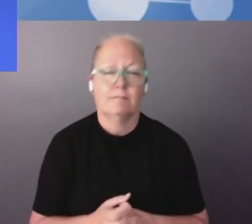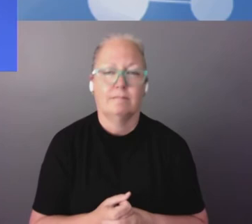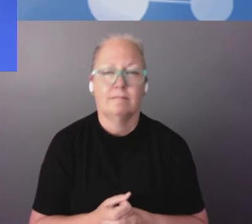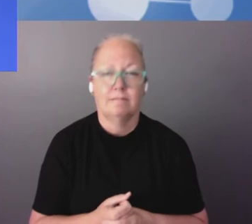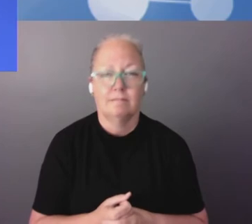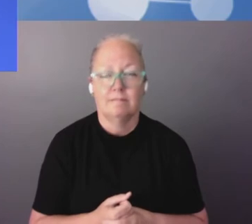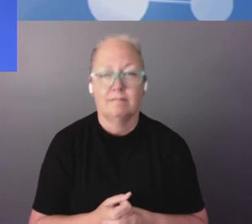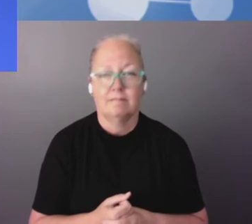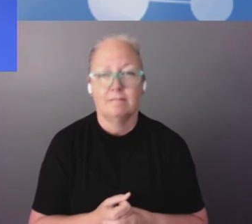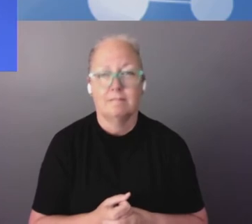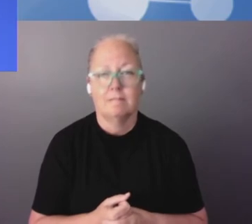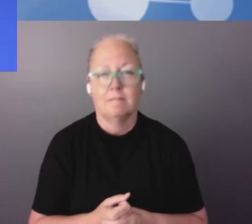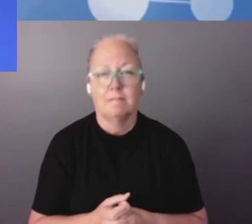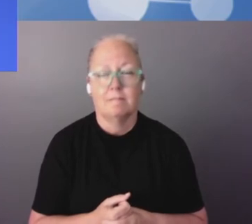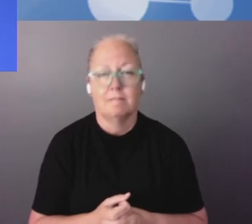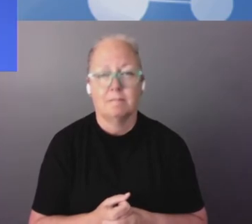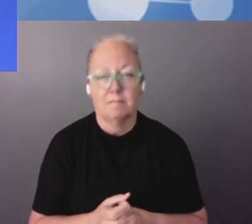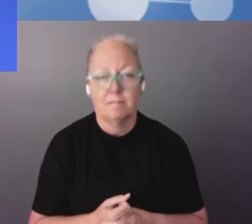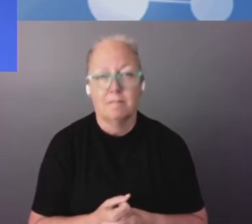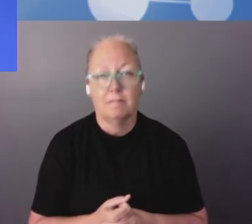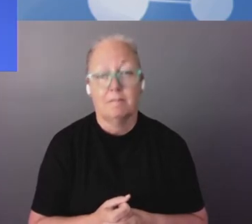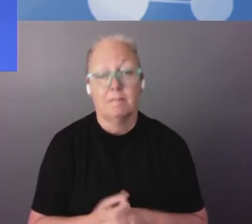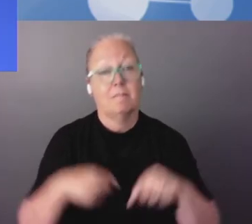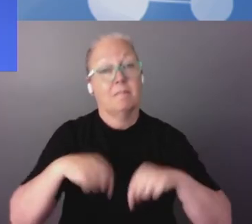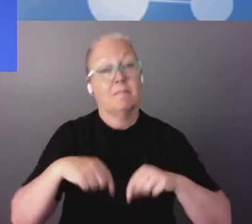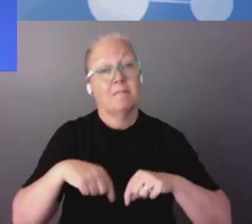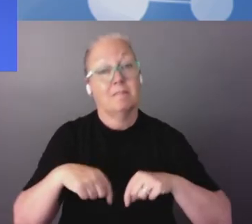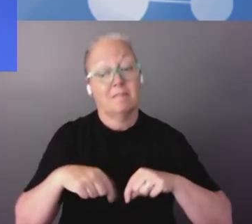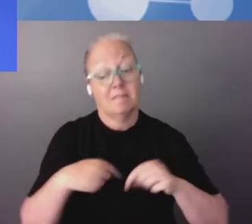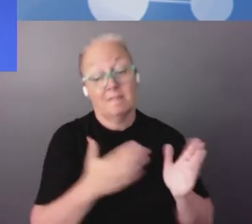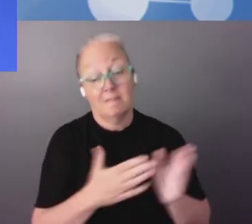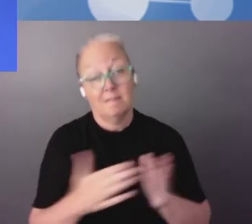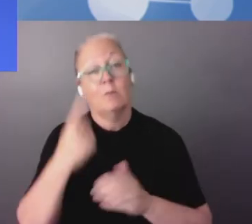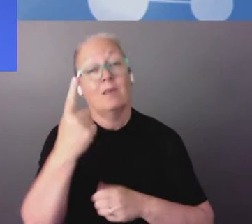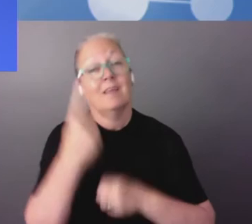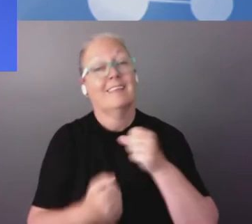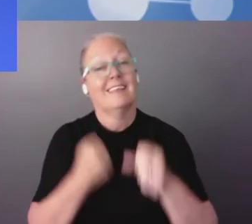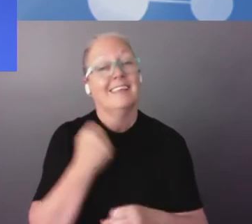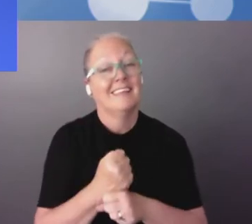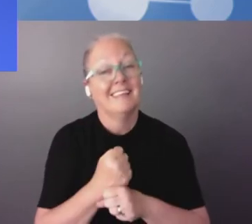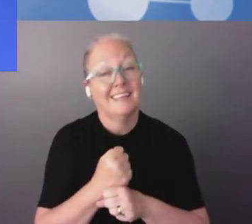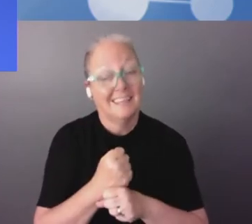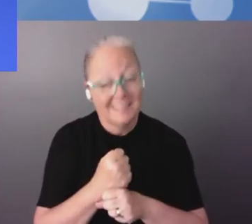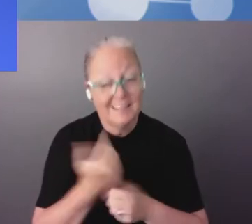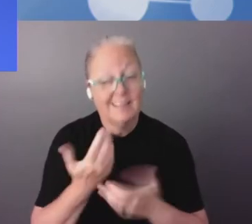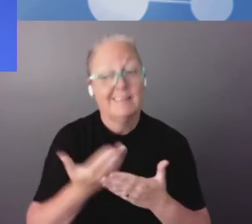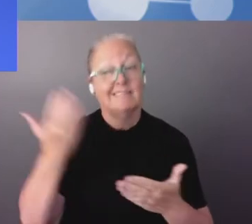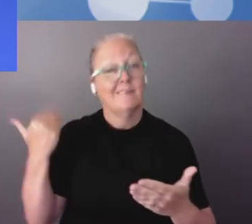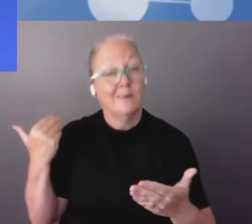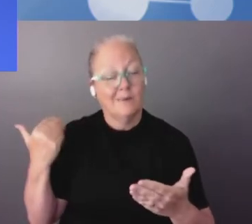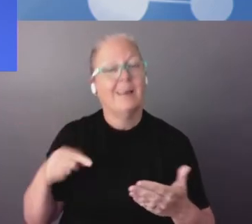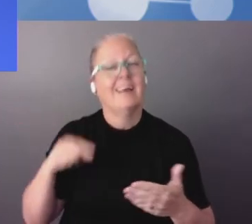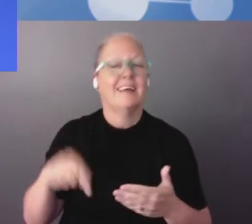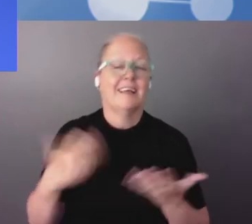después del foro que iba a suceder el año pasado, pero que fue anulado. Eso nos mostró la gran fuerza